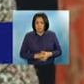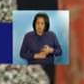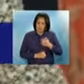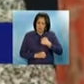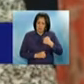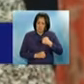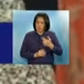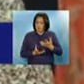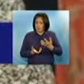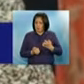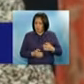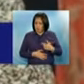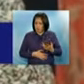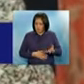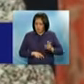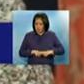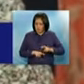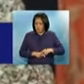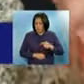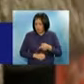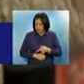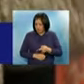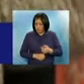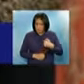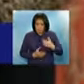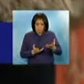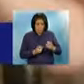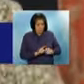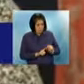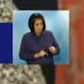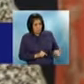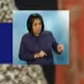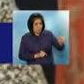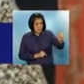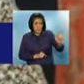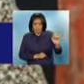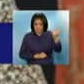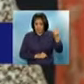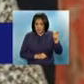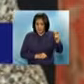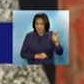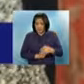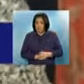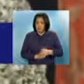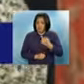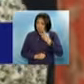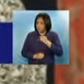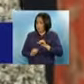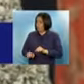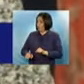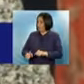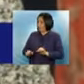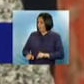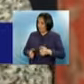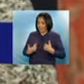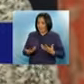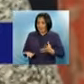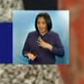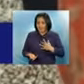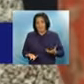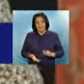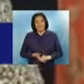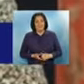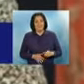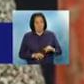yo quisiera sentarme aquí. ¿Quieres ir a primera clase? Y el hombre dijo, sí, por supuesto, porque era